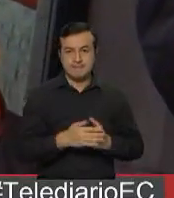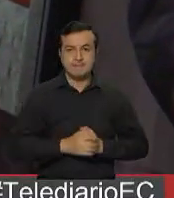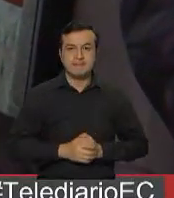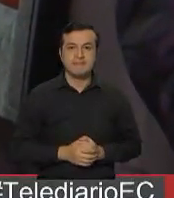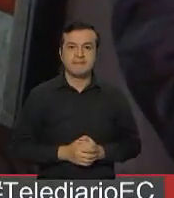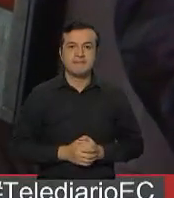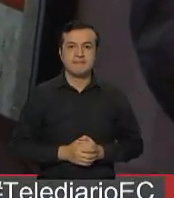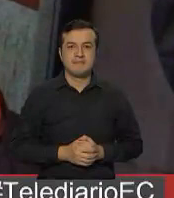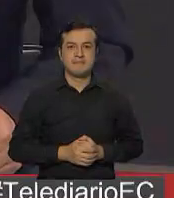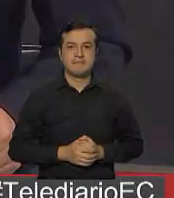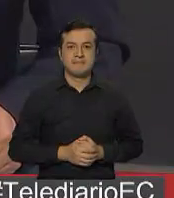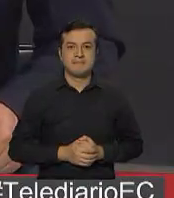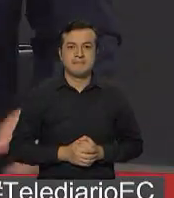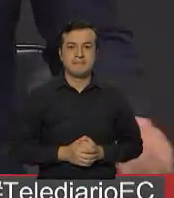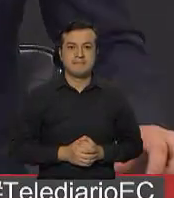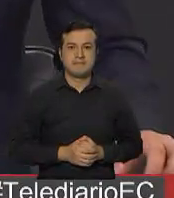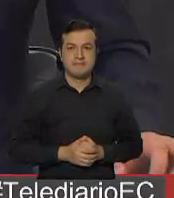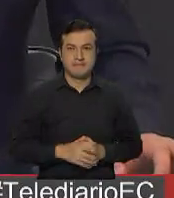TV.